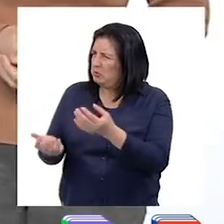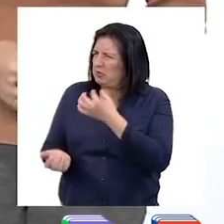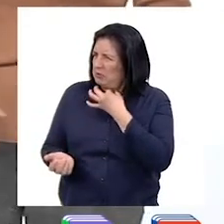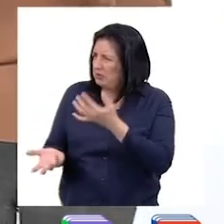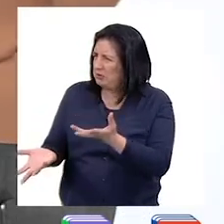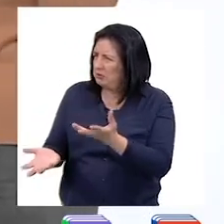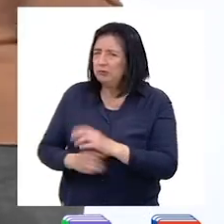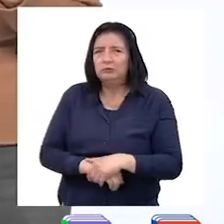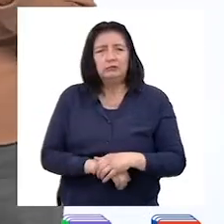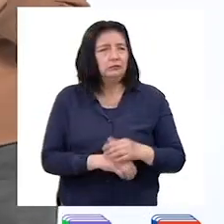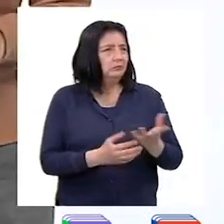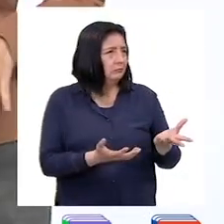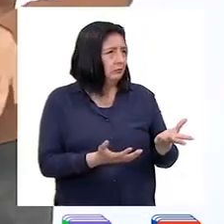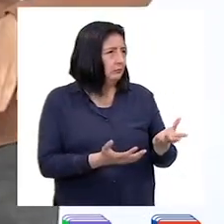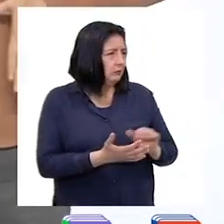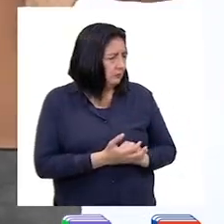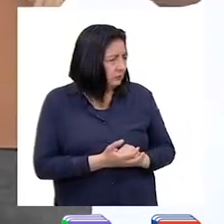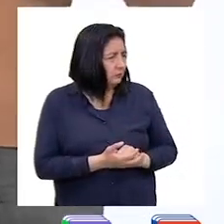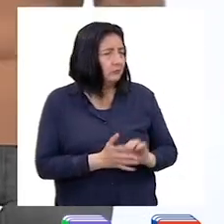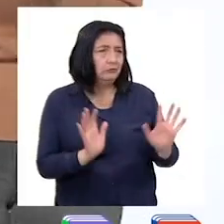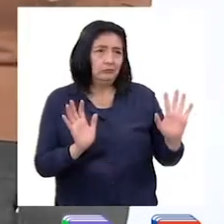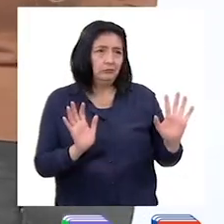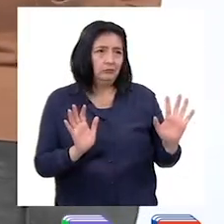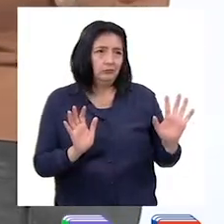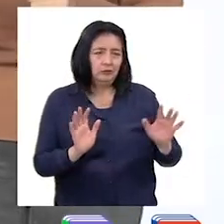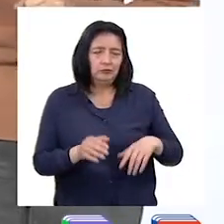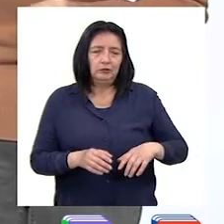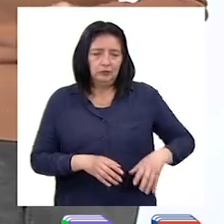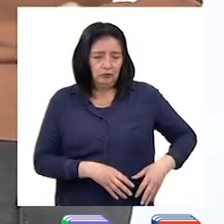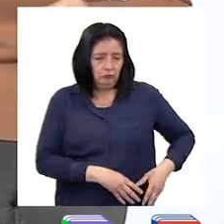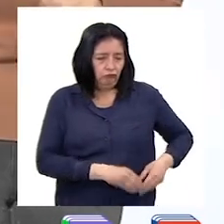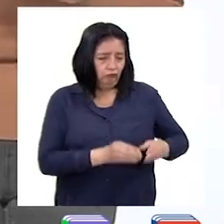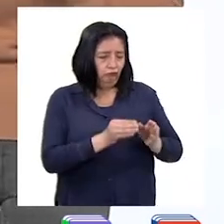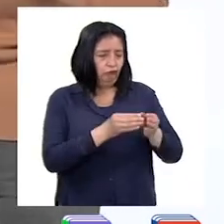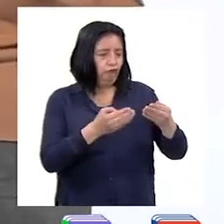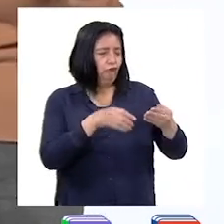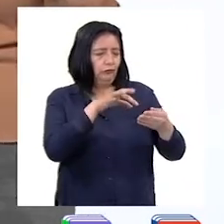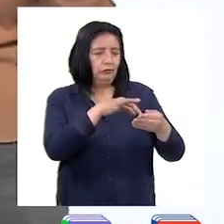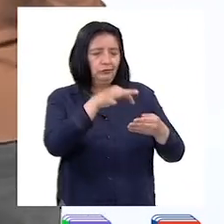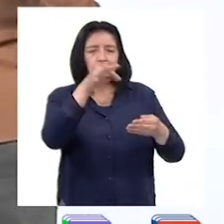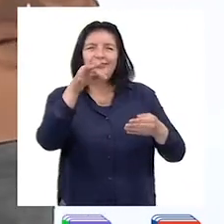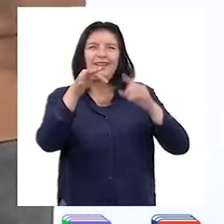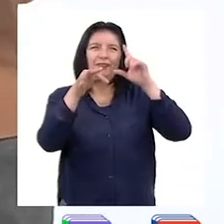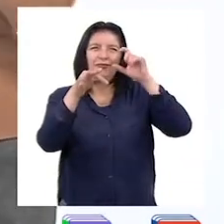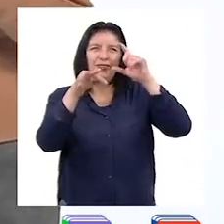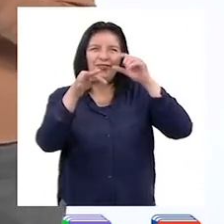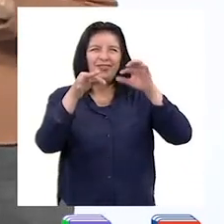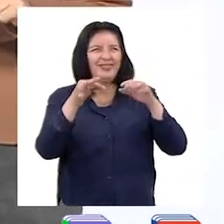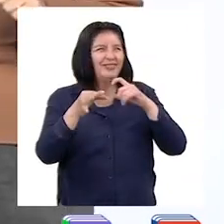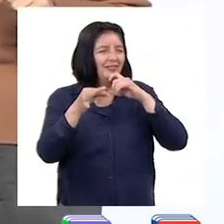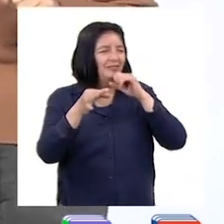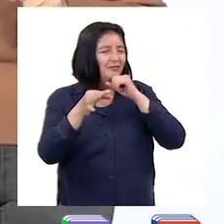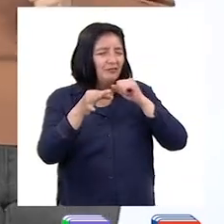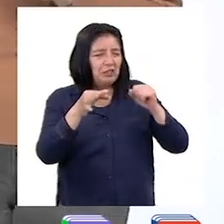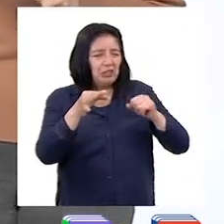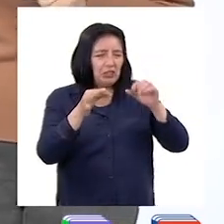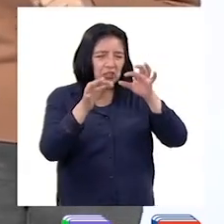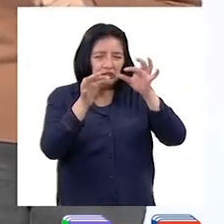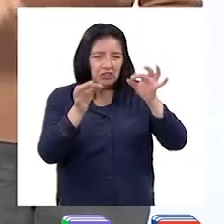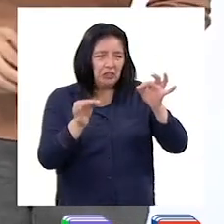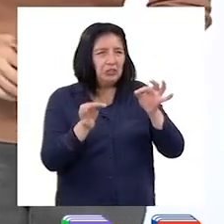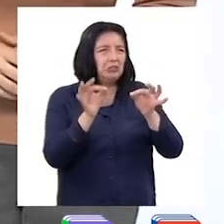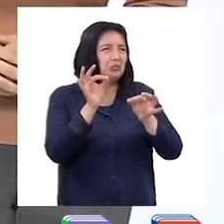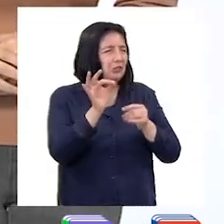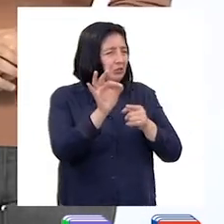abuelo? Y el abuelo Raúl sacó de su billetera una foto muy viejita con los bordes gastados.